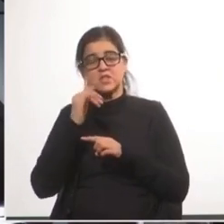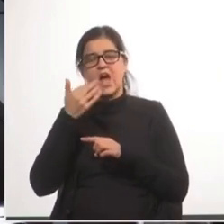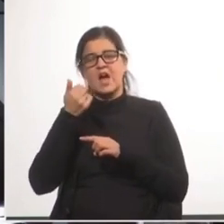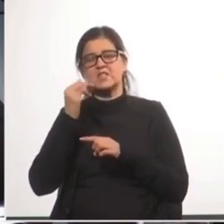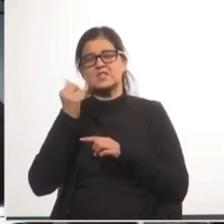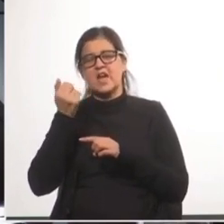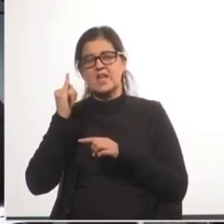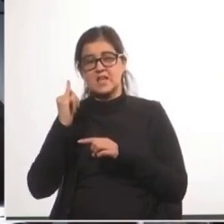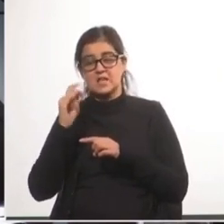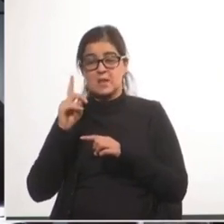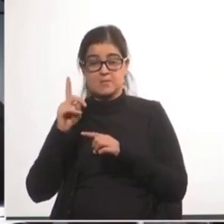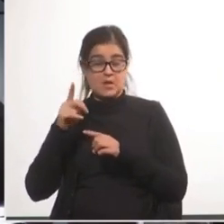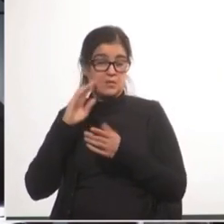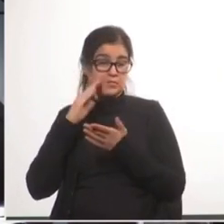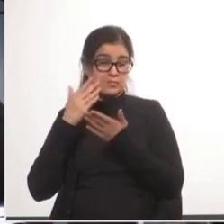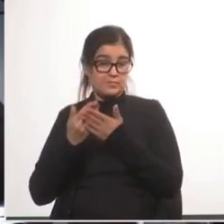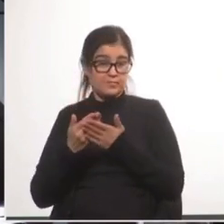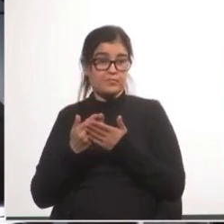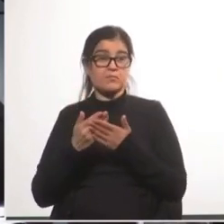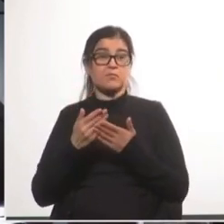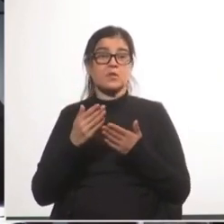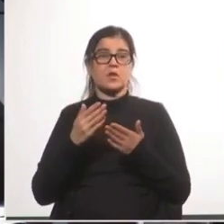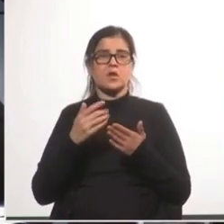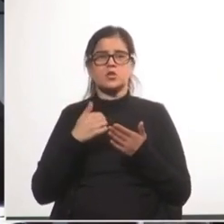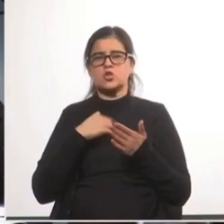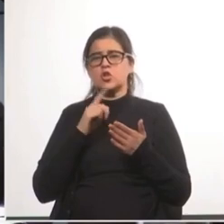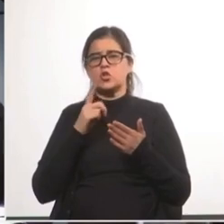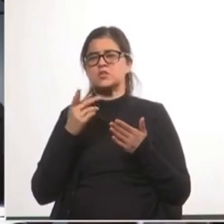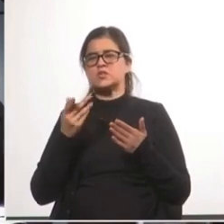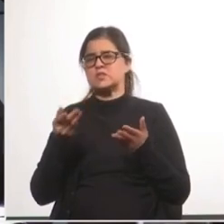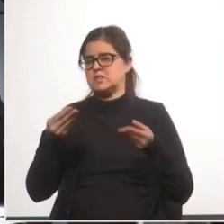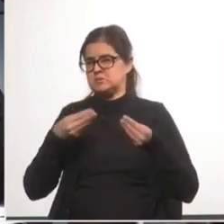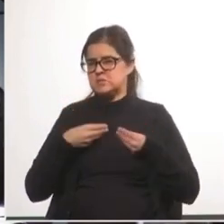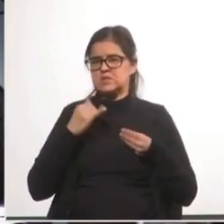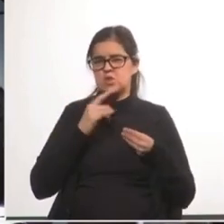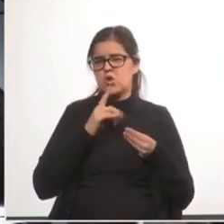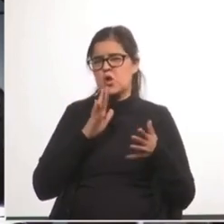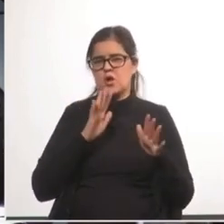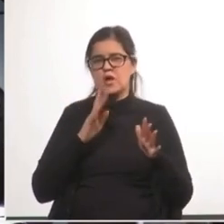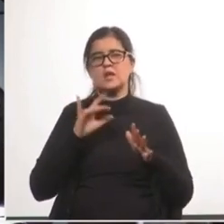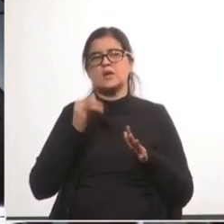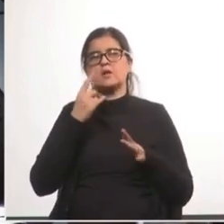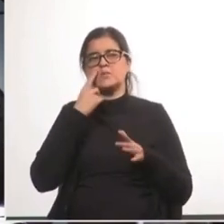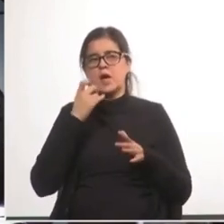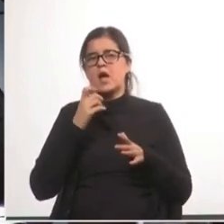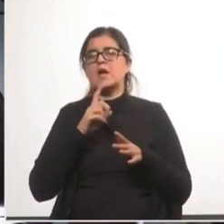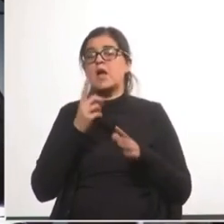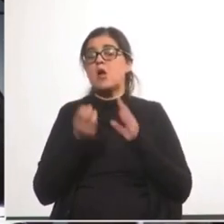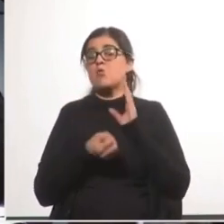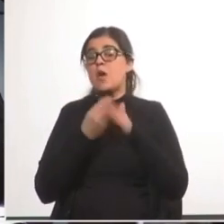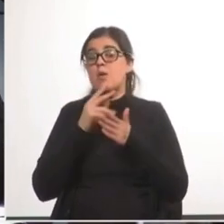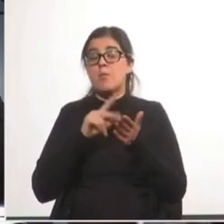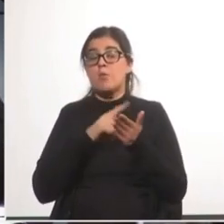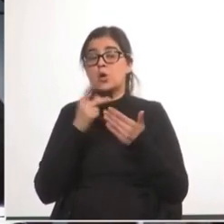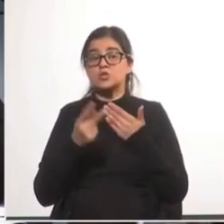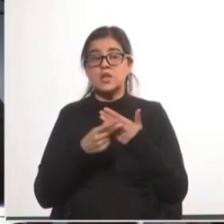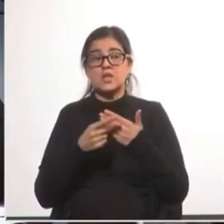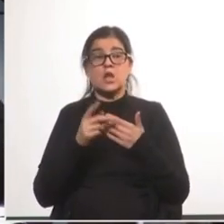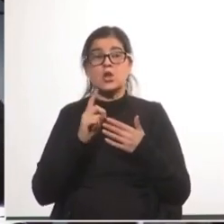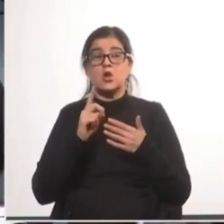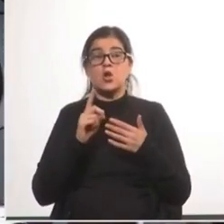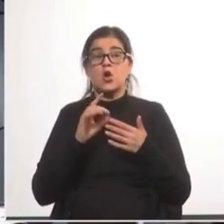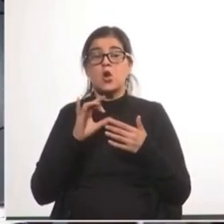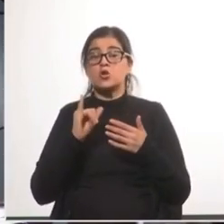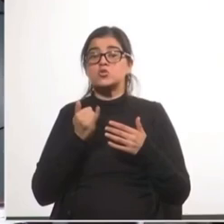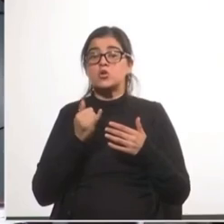Aciaín, sí, recibió. Yo no me voy a poner si recibimos o no recibimos. Es harto evidente que el nuevo proyecto no recibió más que al